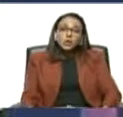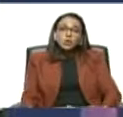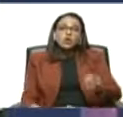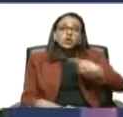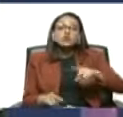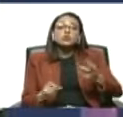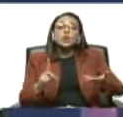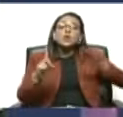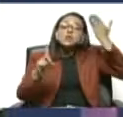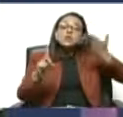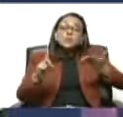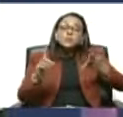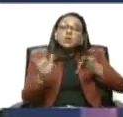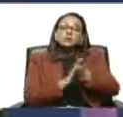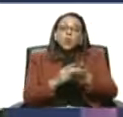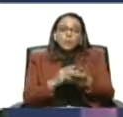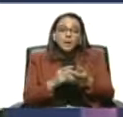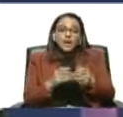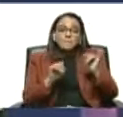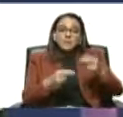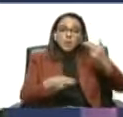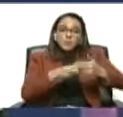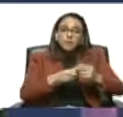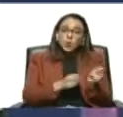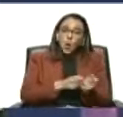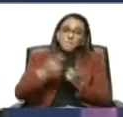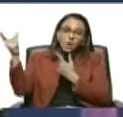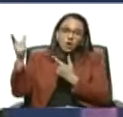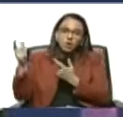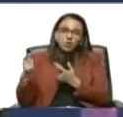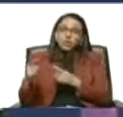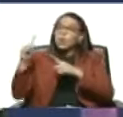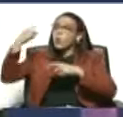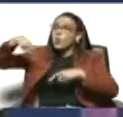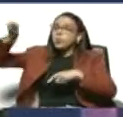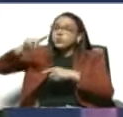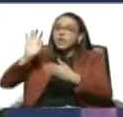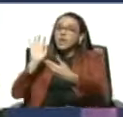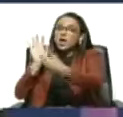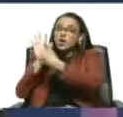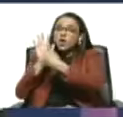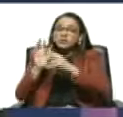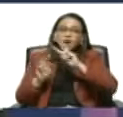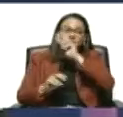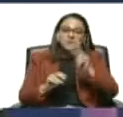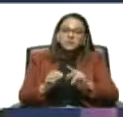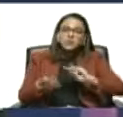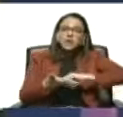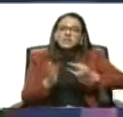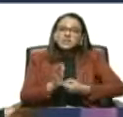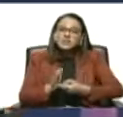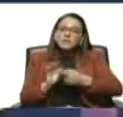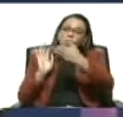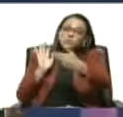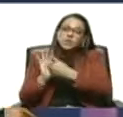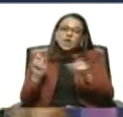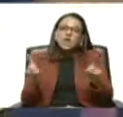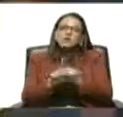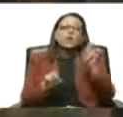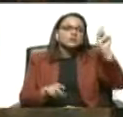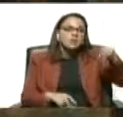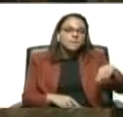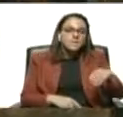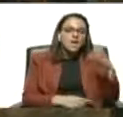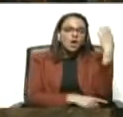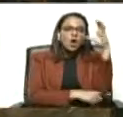esta región. Atacar a Venezuela significó que atacaron también a toda nuestra región, que se atacó a Colombia, que